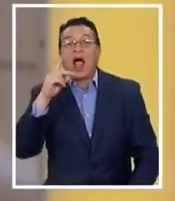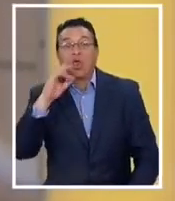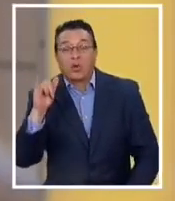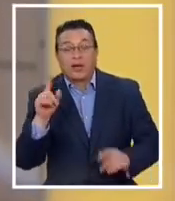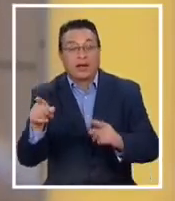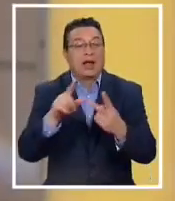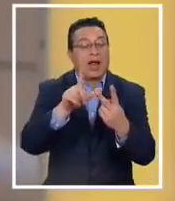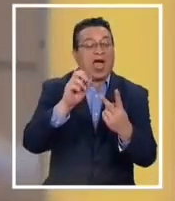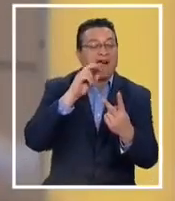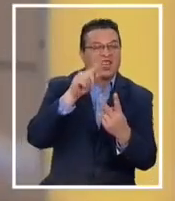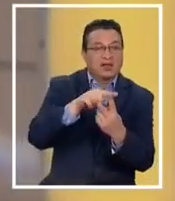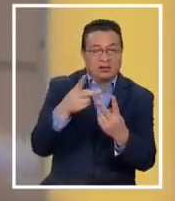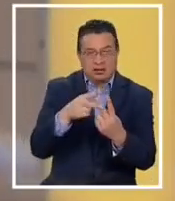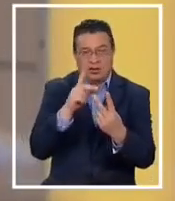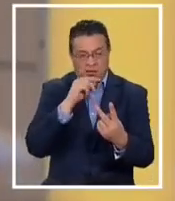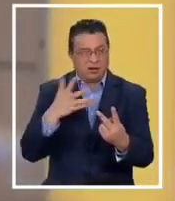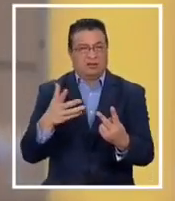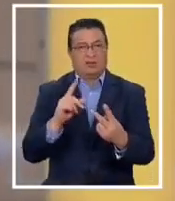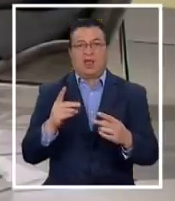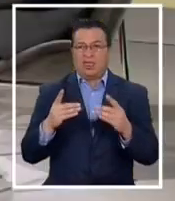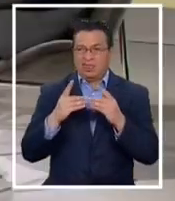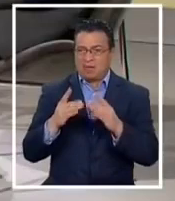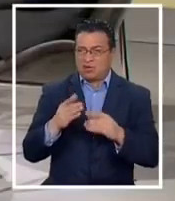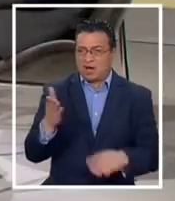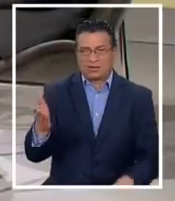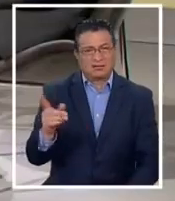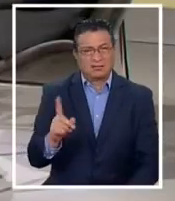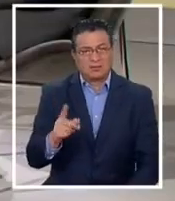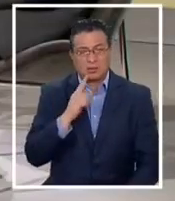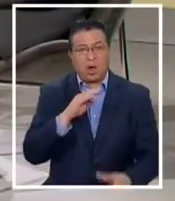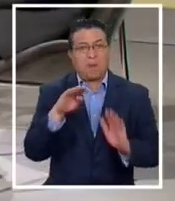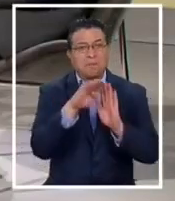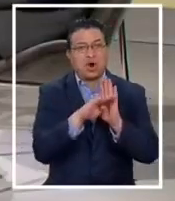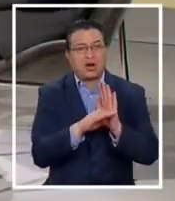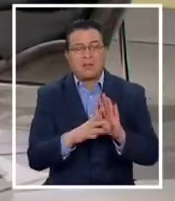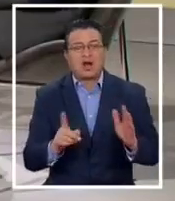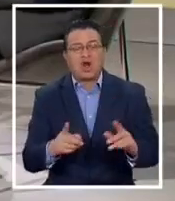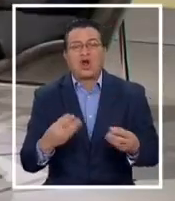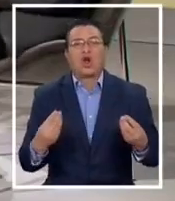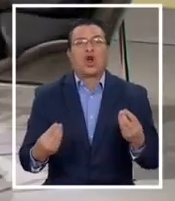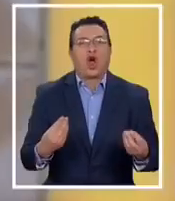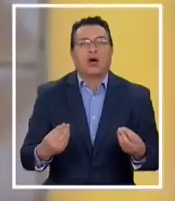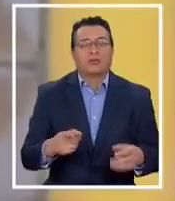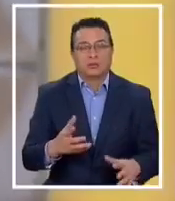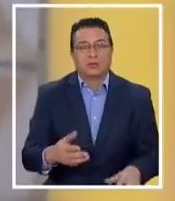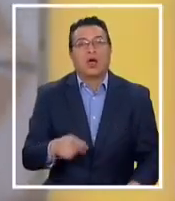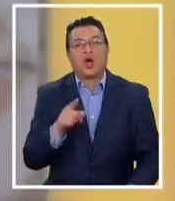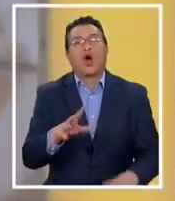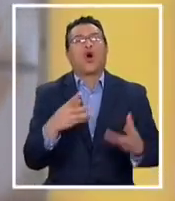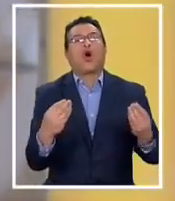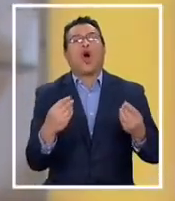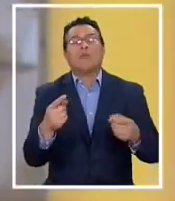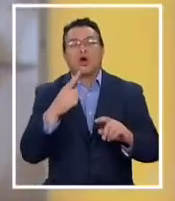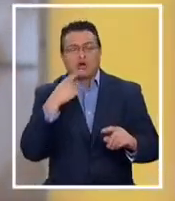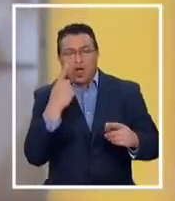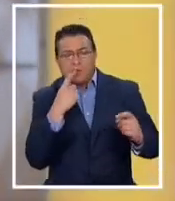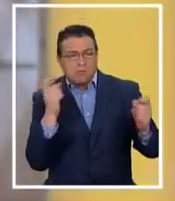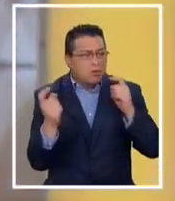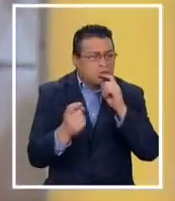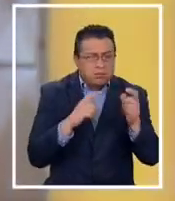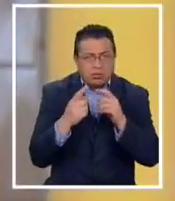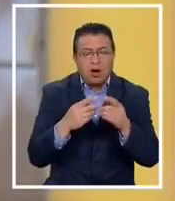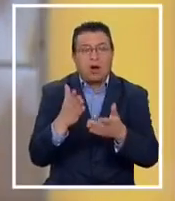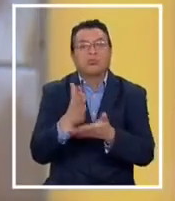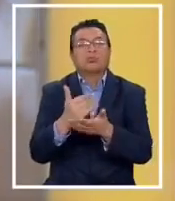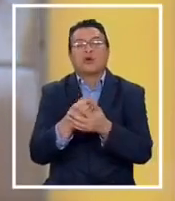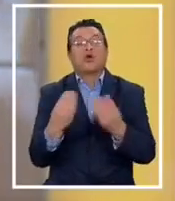vince a mí me parece que se hace de una forma democrática y no estaban discutiendo programas alva andarán discutiendo de nuestras diferencias como se salvan yendo